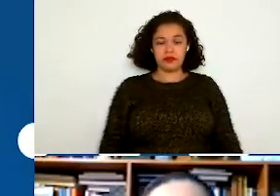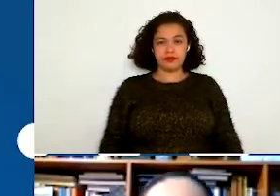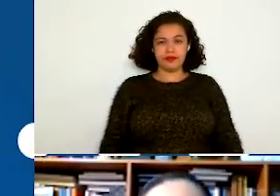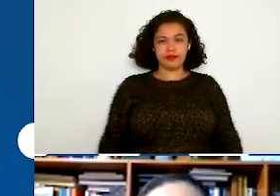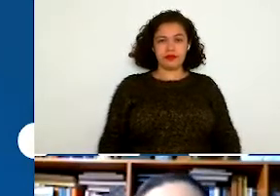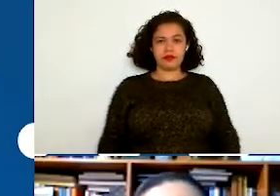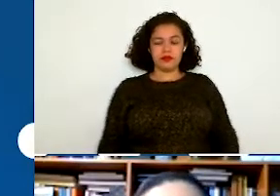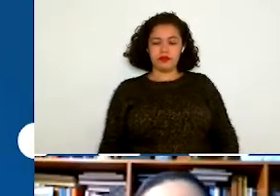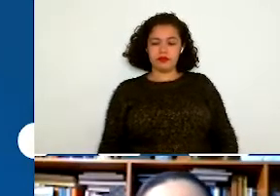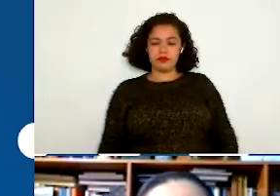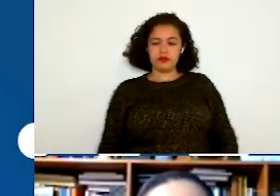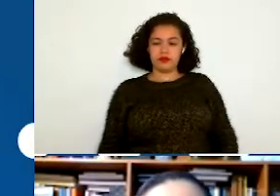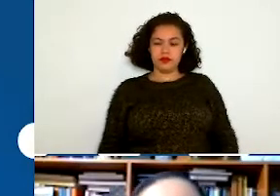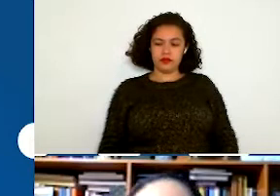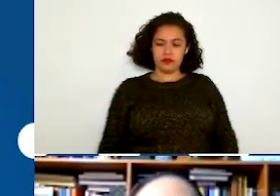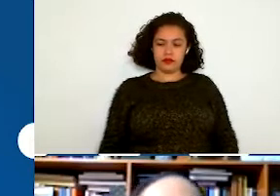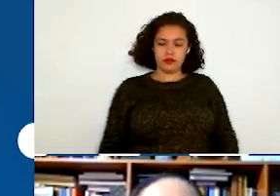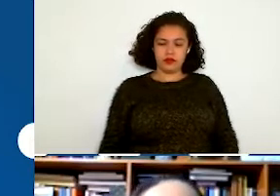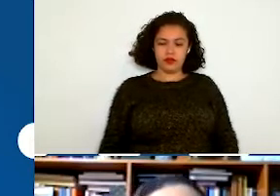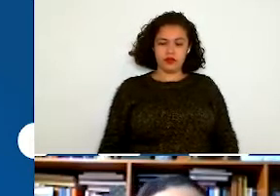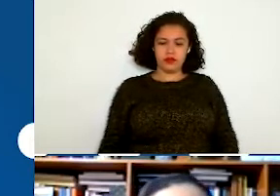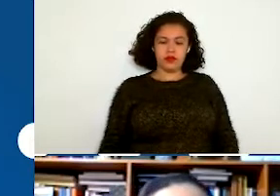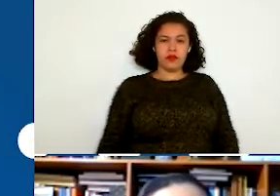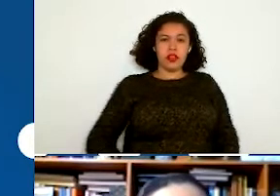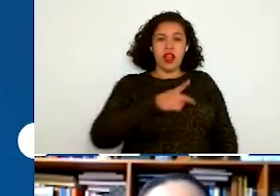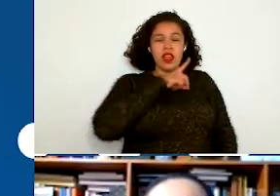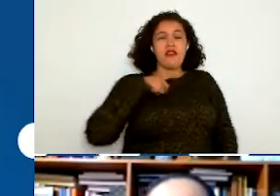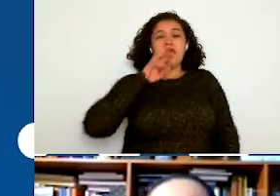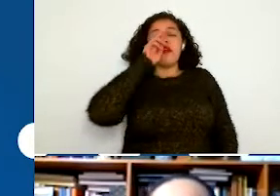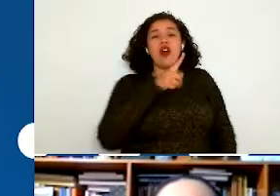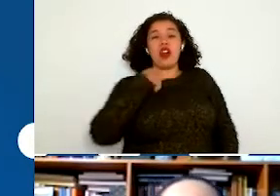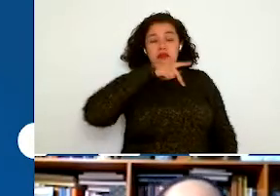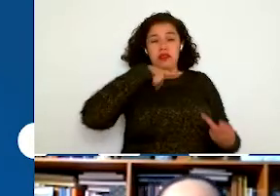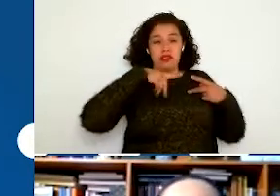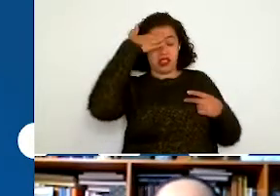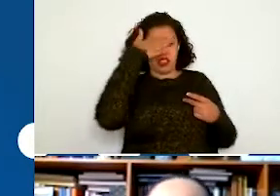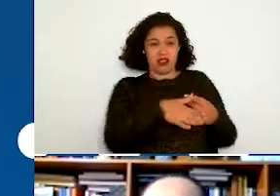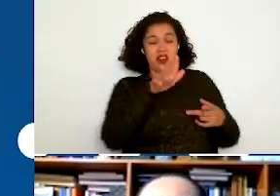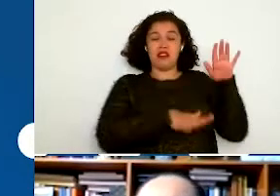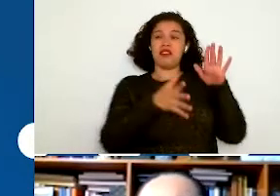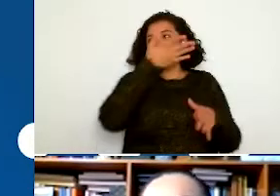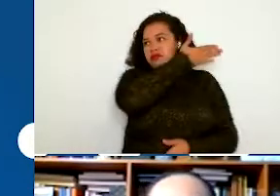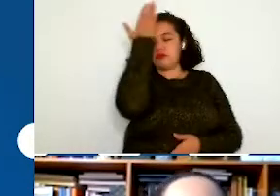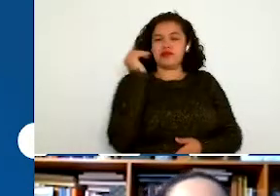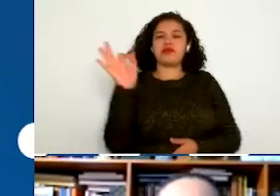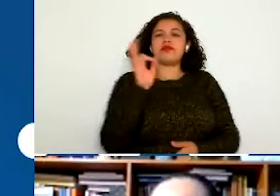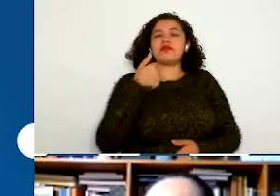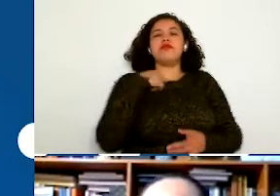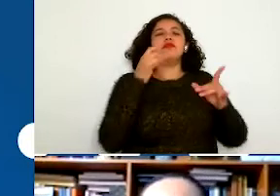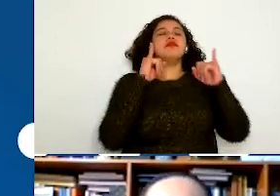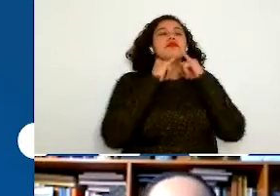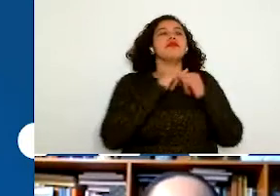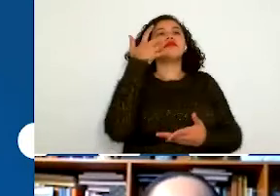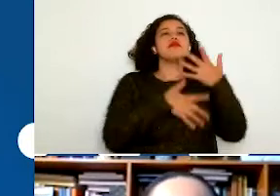considera o está consciente de que se tenga que mejorar algo. Es decir, yo puedo estar a lo mejor en una institución 10,